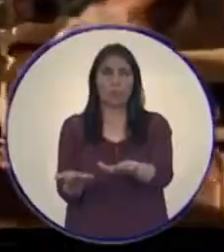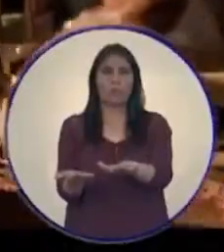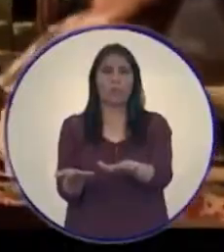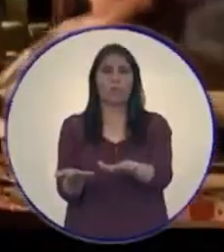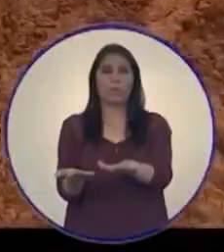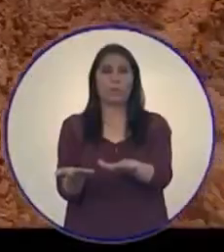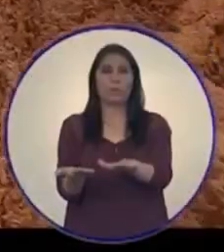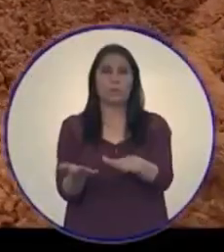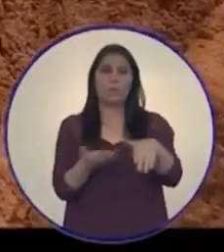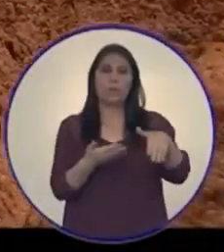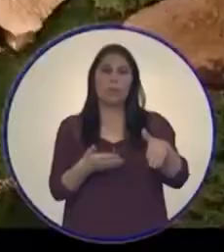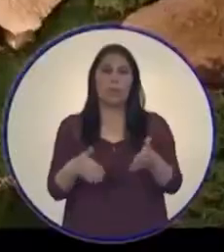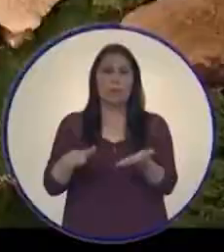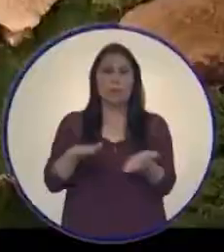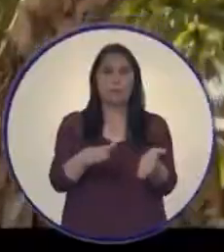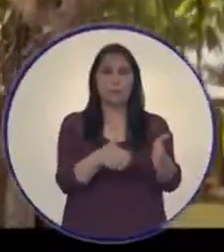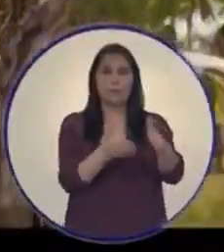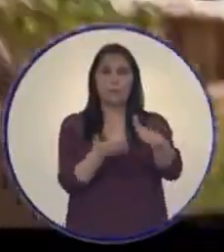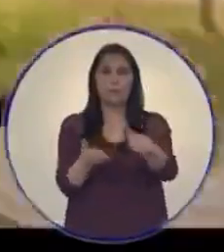Inmortal